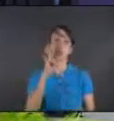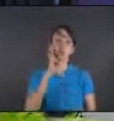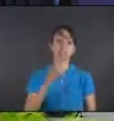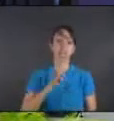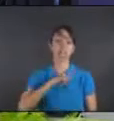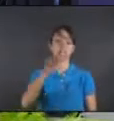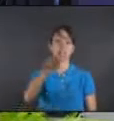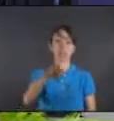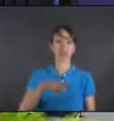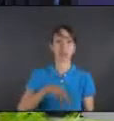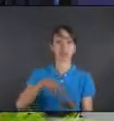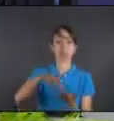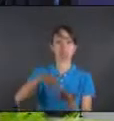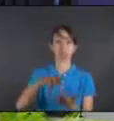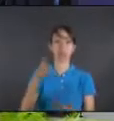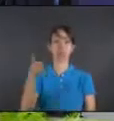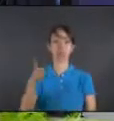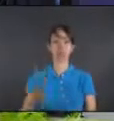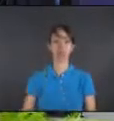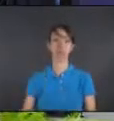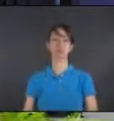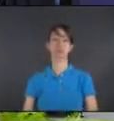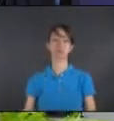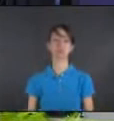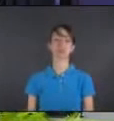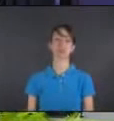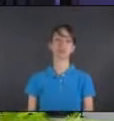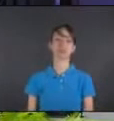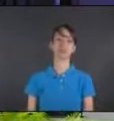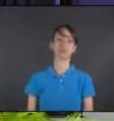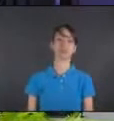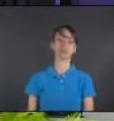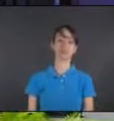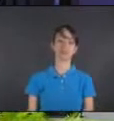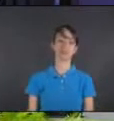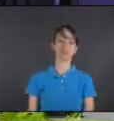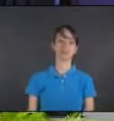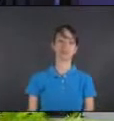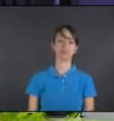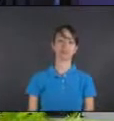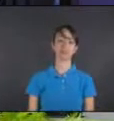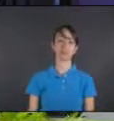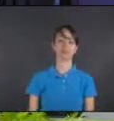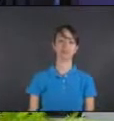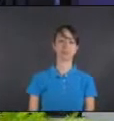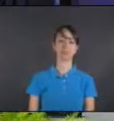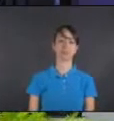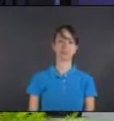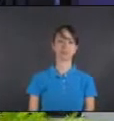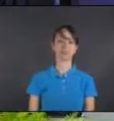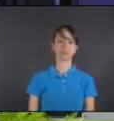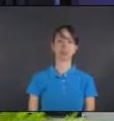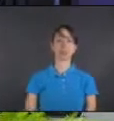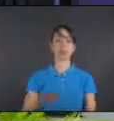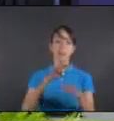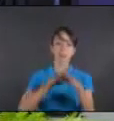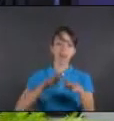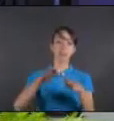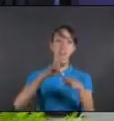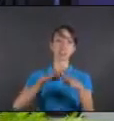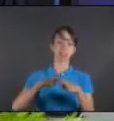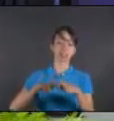santa cena, me bauticé 10 veces, hermano, vengo a todos los cultos. Sí, pero Dios lo que quiere es